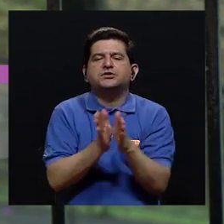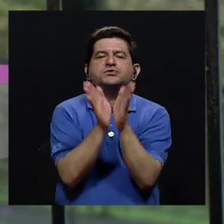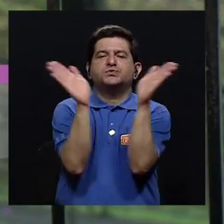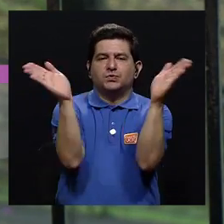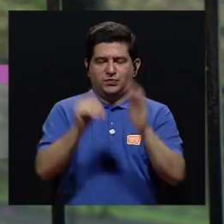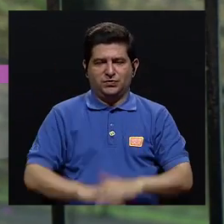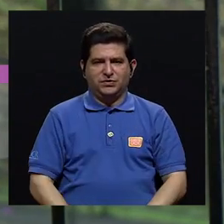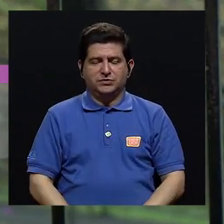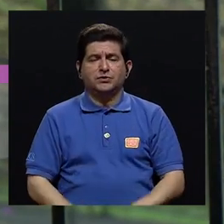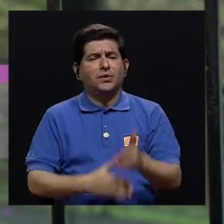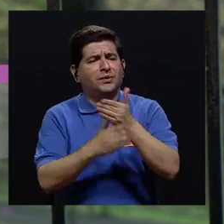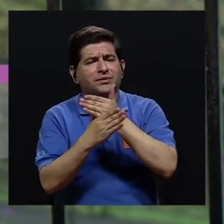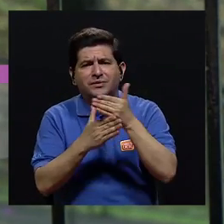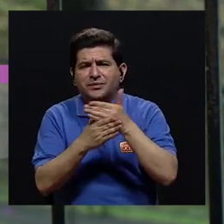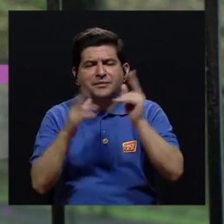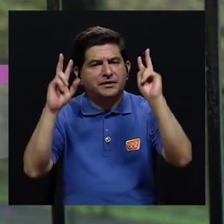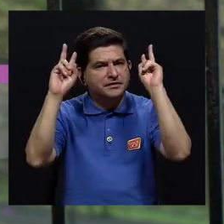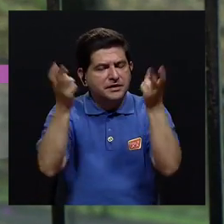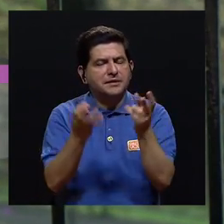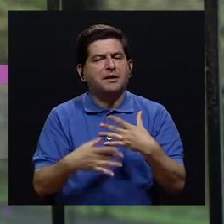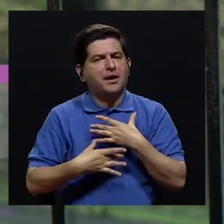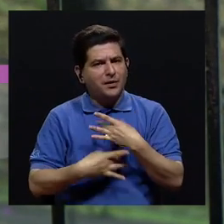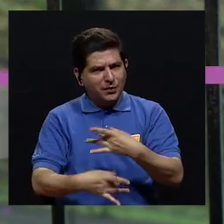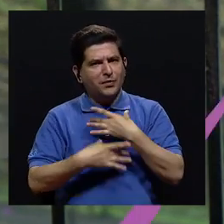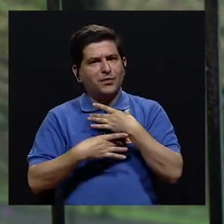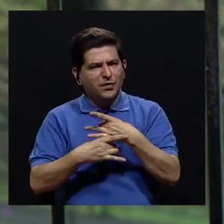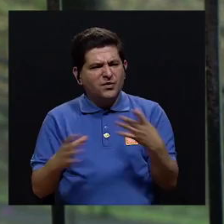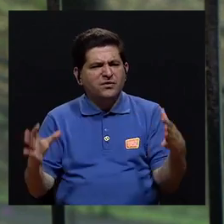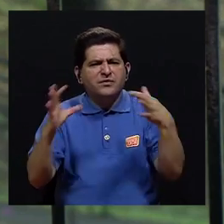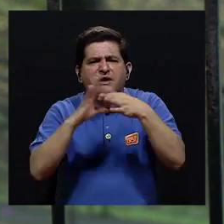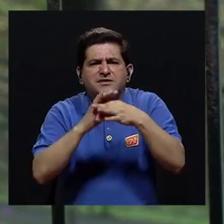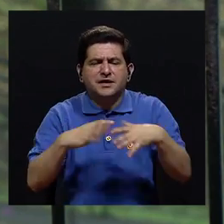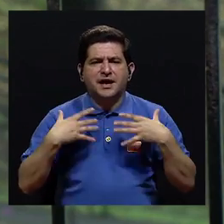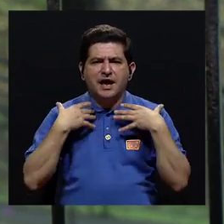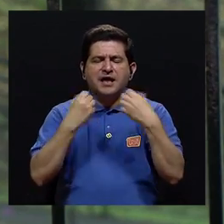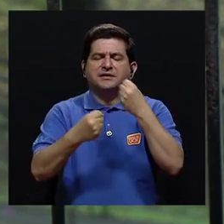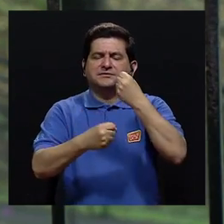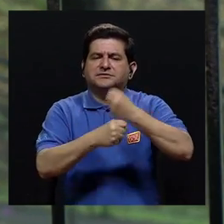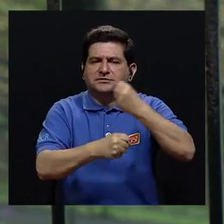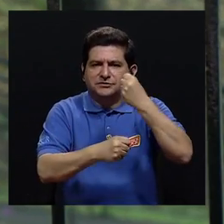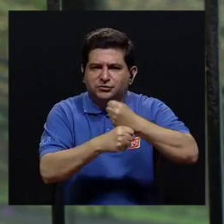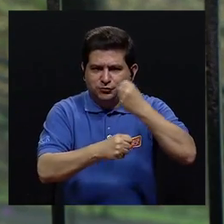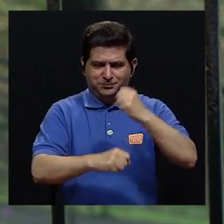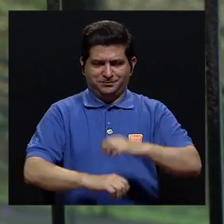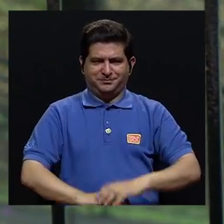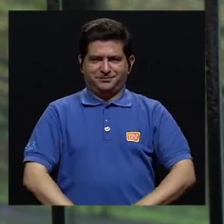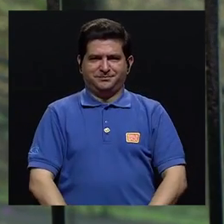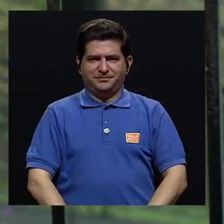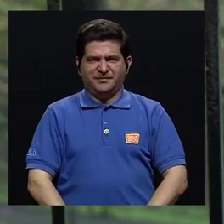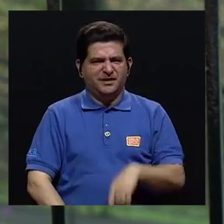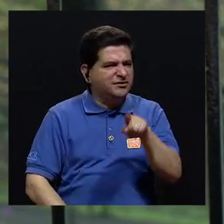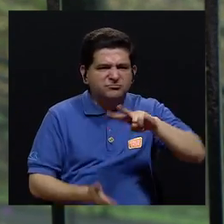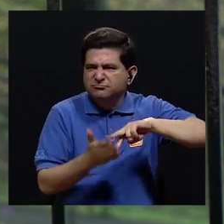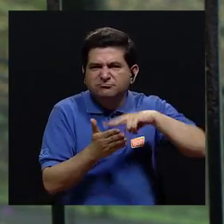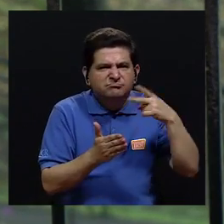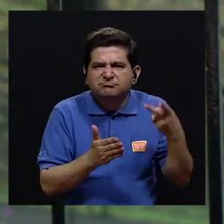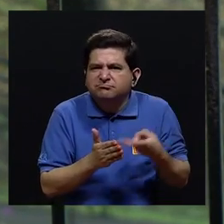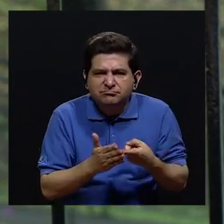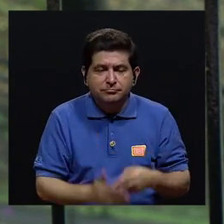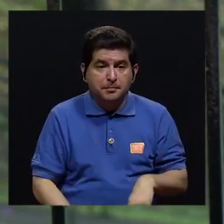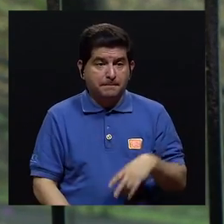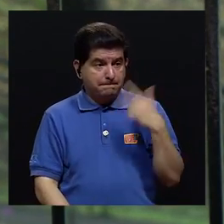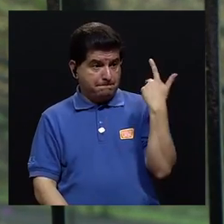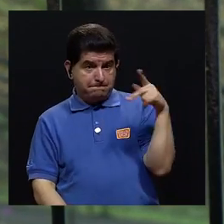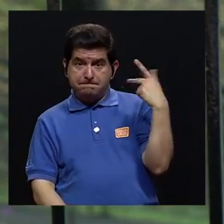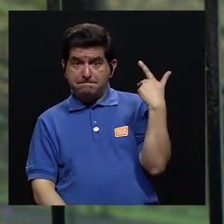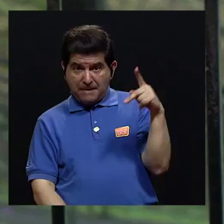Estudios Generales para compartir un tema muy interesante sobre la salud ocupacional. ¿De qué se trata?